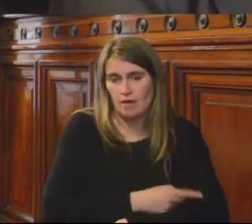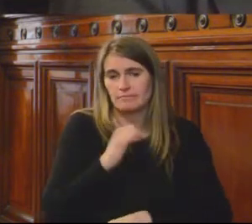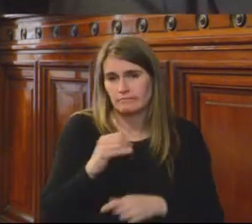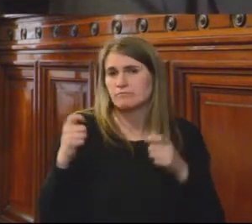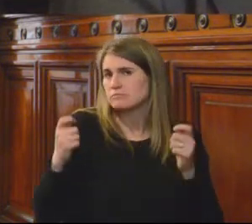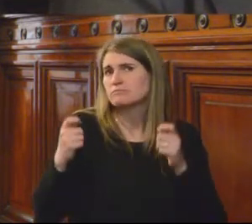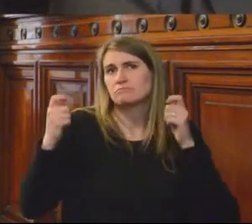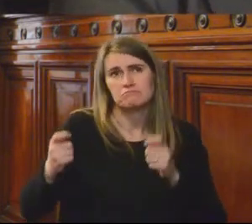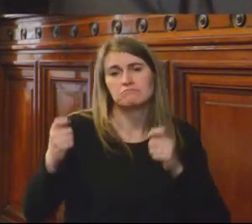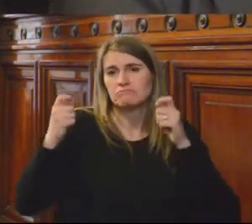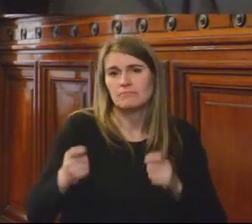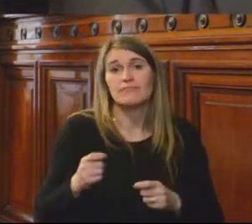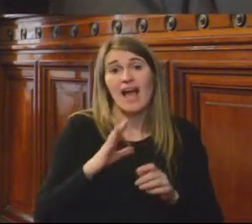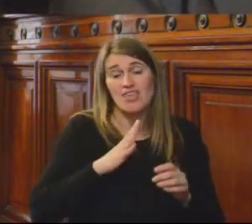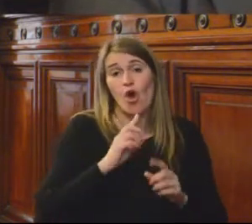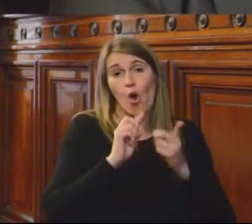producido